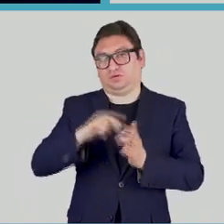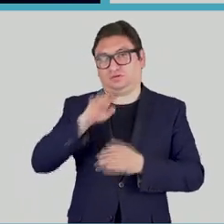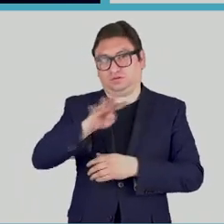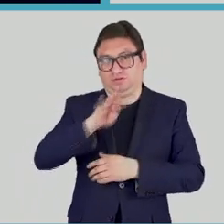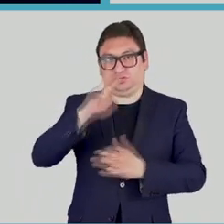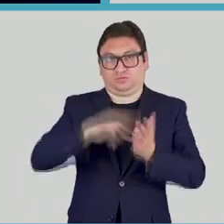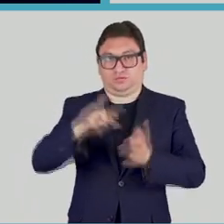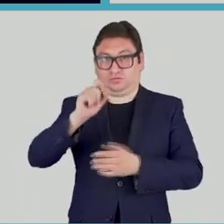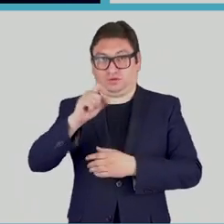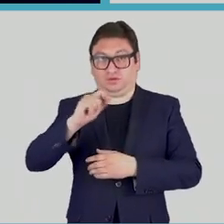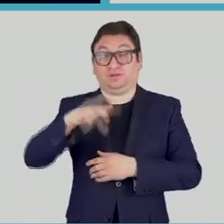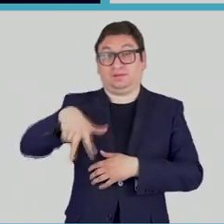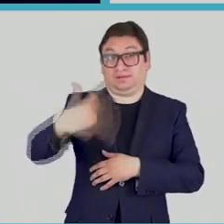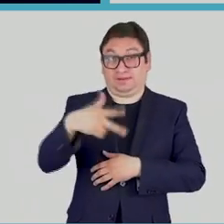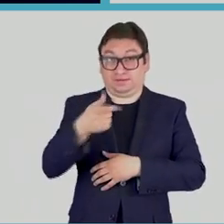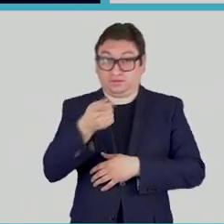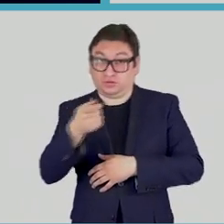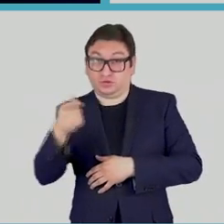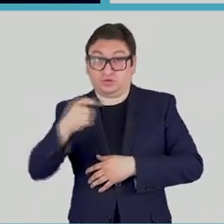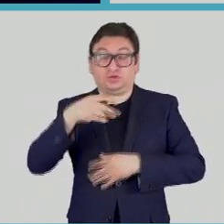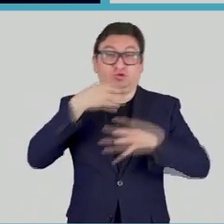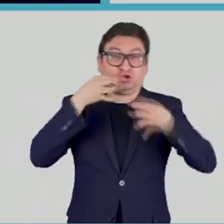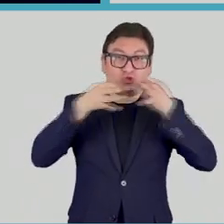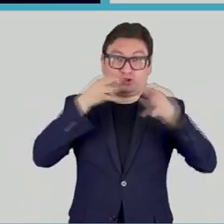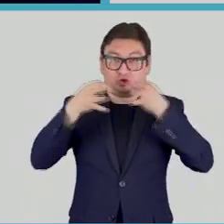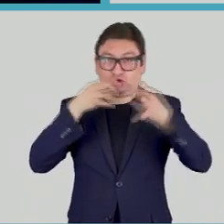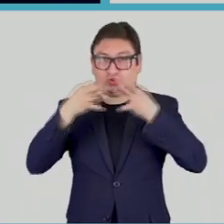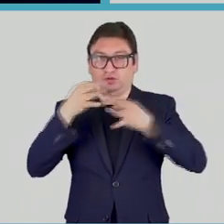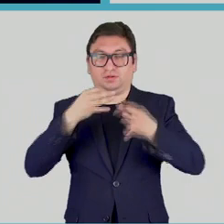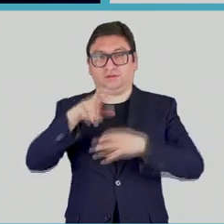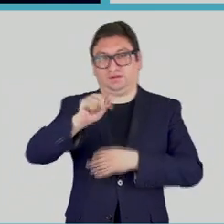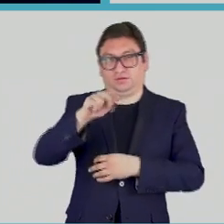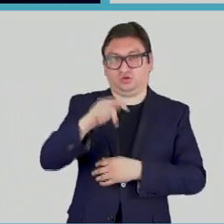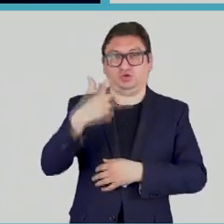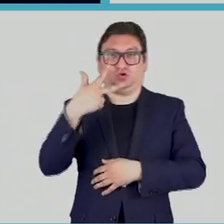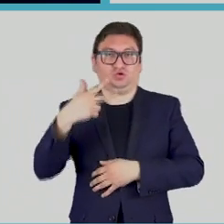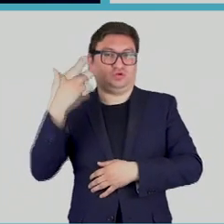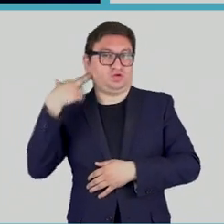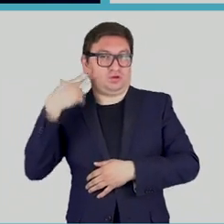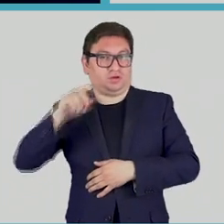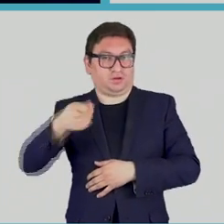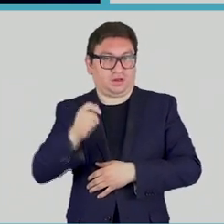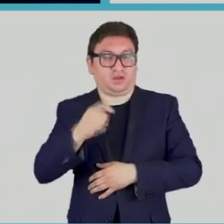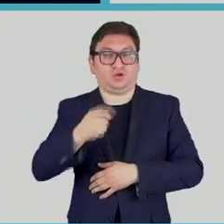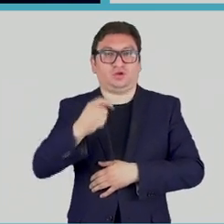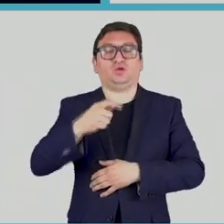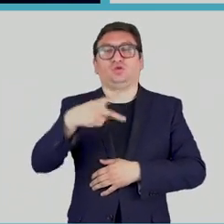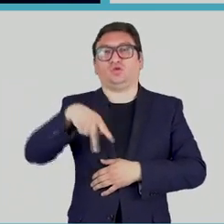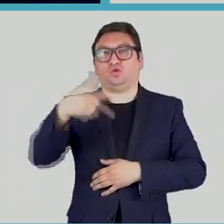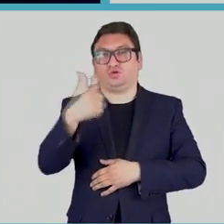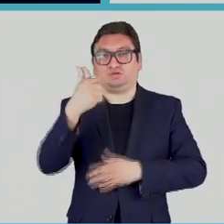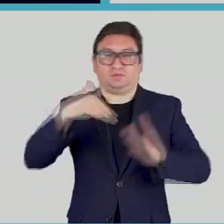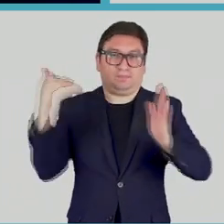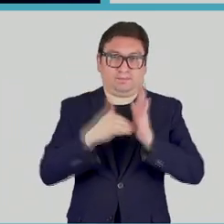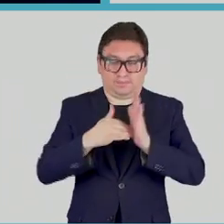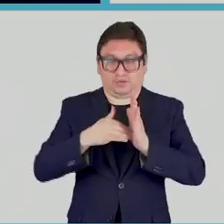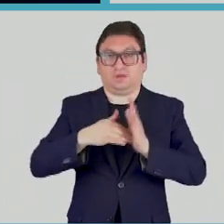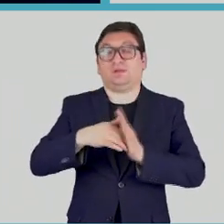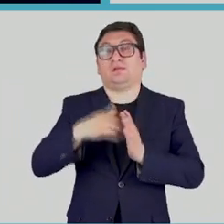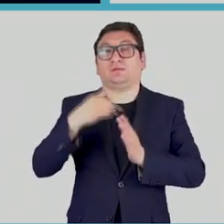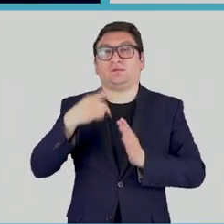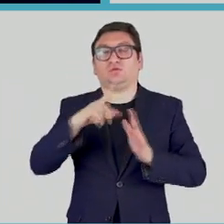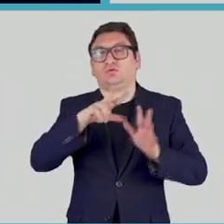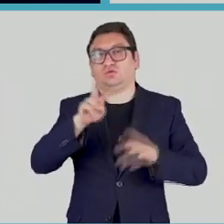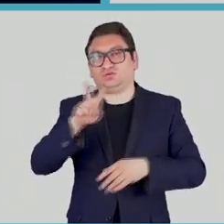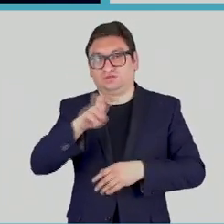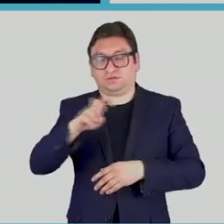a 13 noticiarios de televisión y 8 de radio de un total de 12,710 noticias son los 72